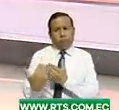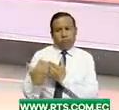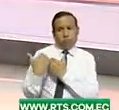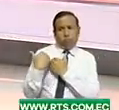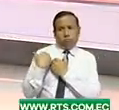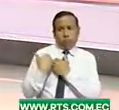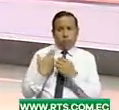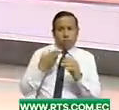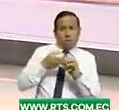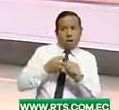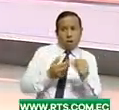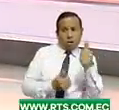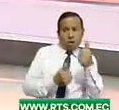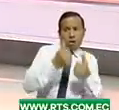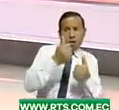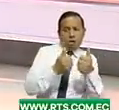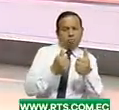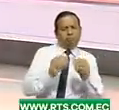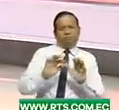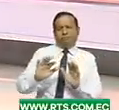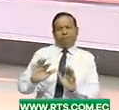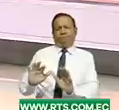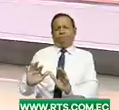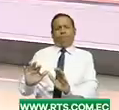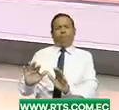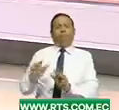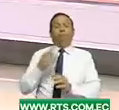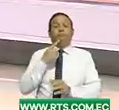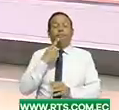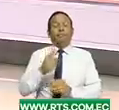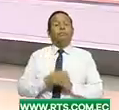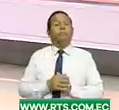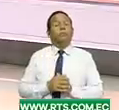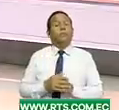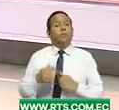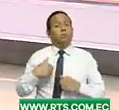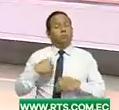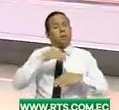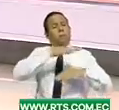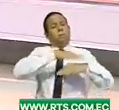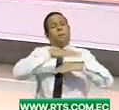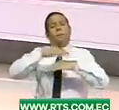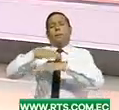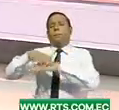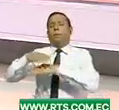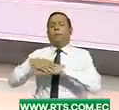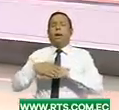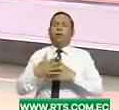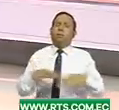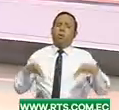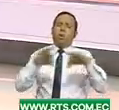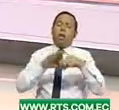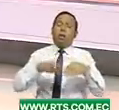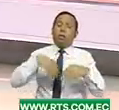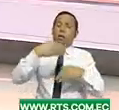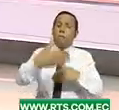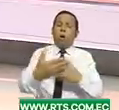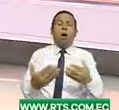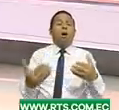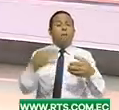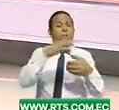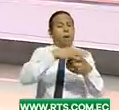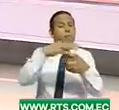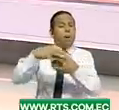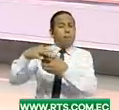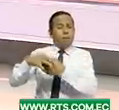la República. El jefe de Estado efectuó un llamado a la unidad para que en los próximos comicios gane la democracia,